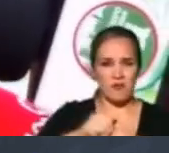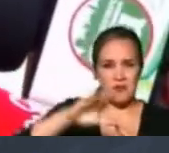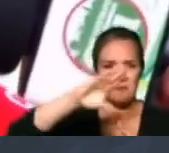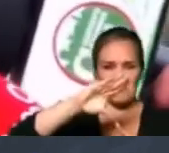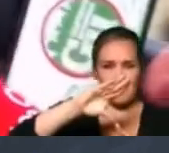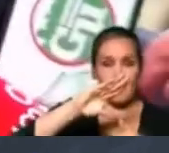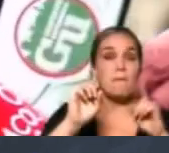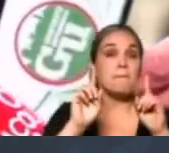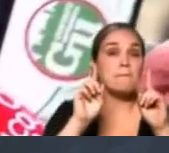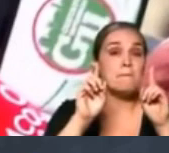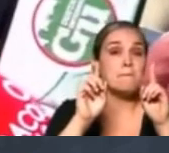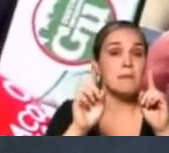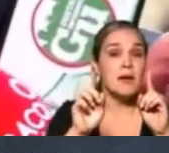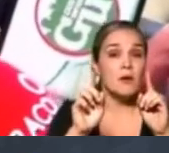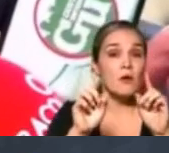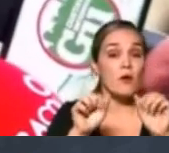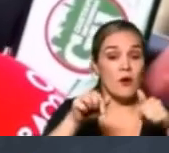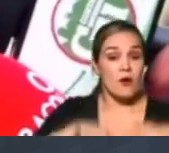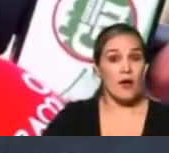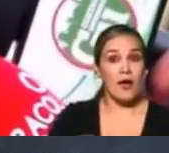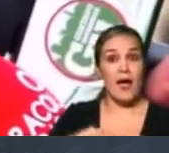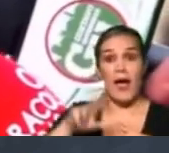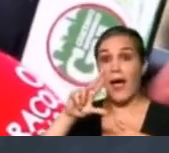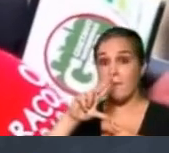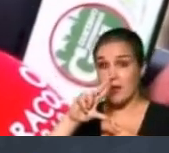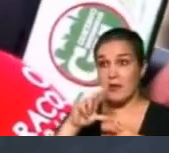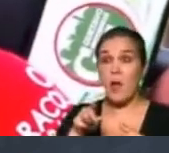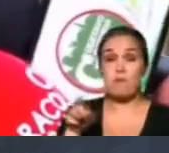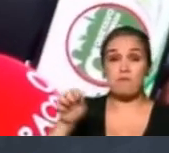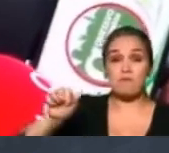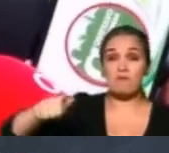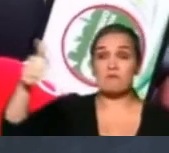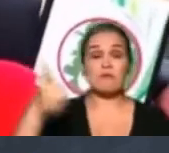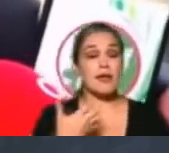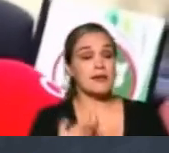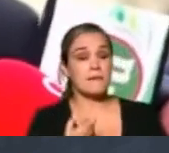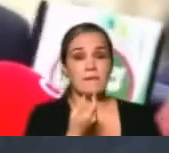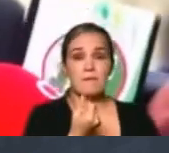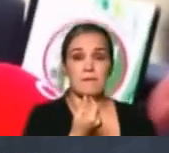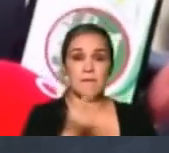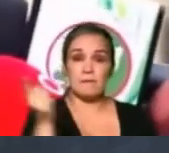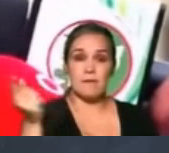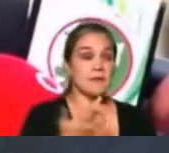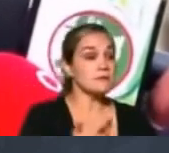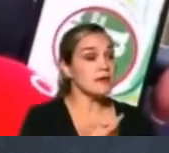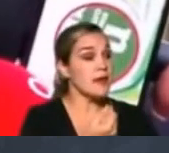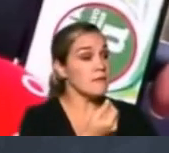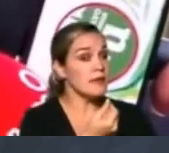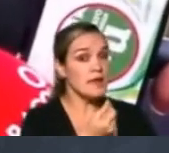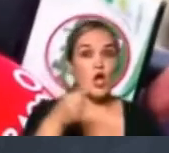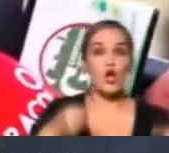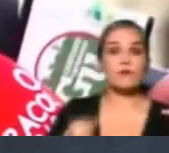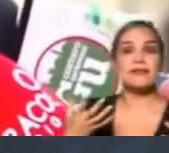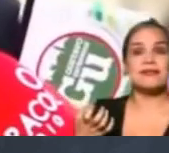la burocracia que dirige eso en América Latina espera dinero. Y es una competencia